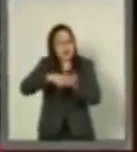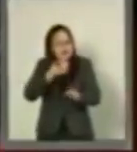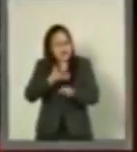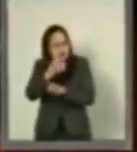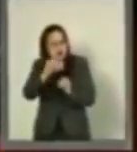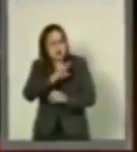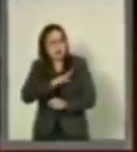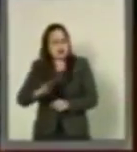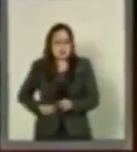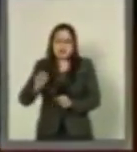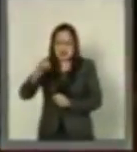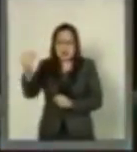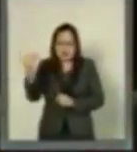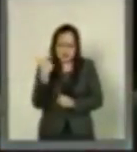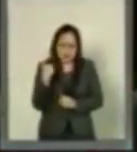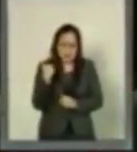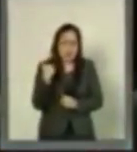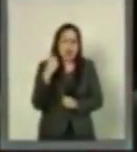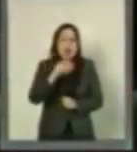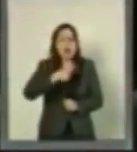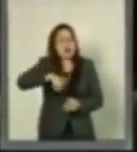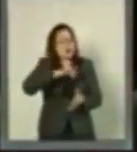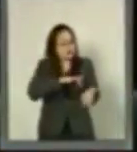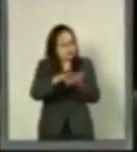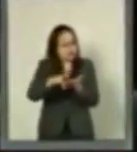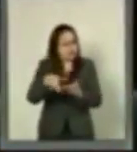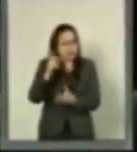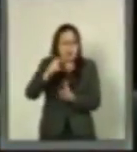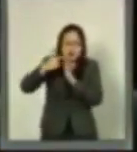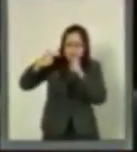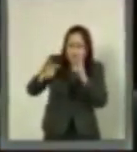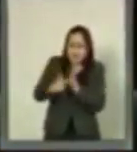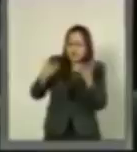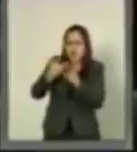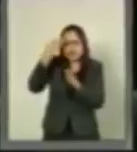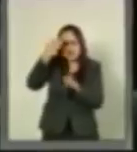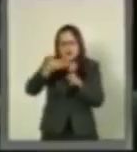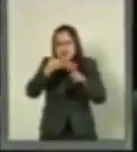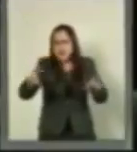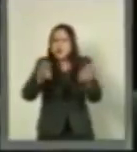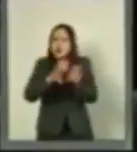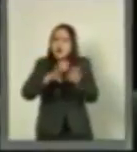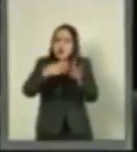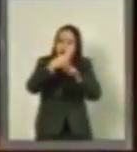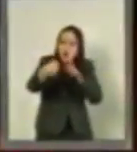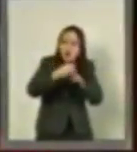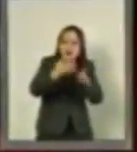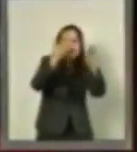a petición de los mismos. Pero no habla de protocolos, no habla de tiempos, no habla